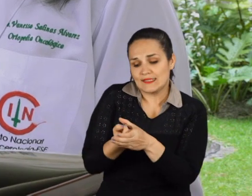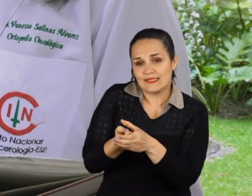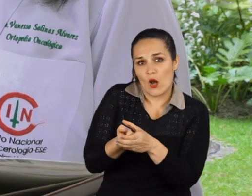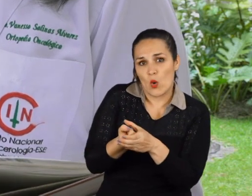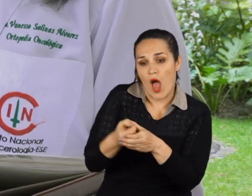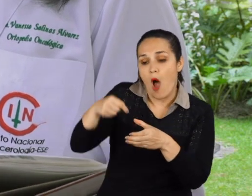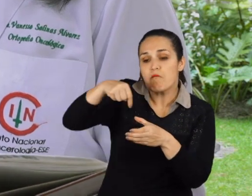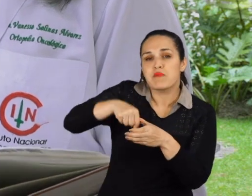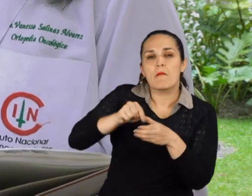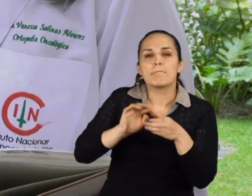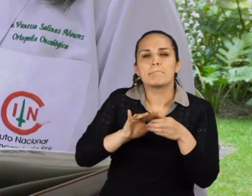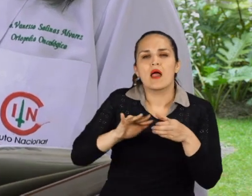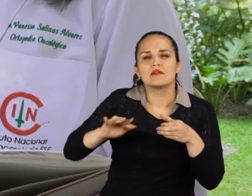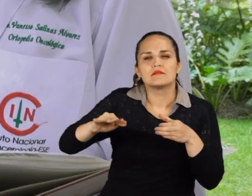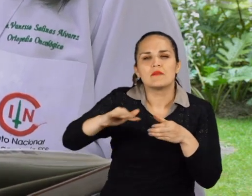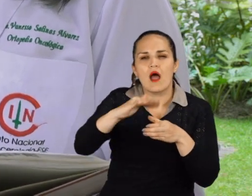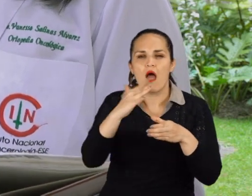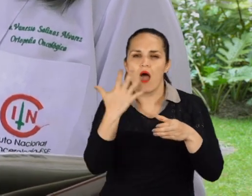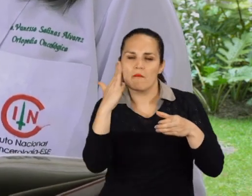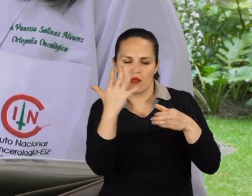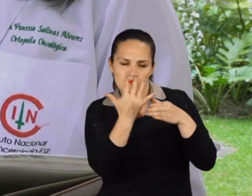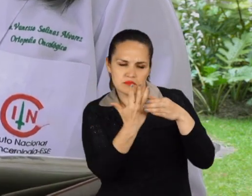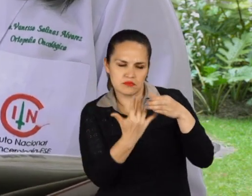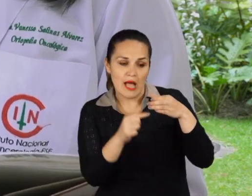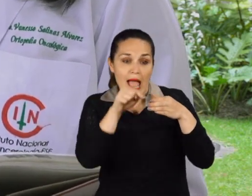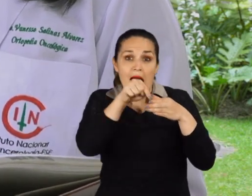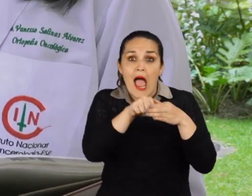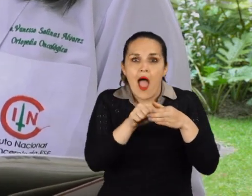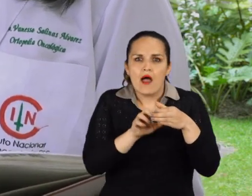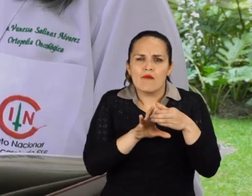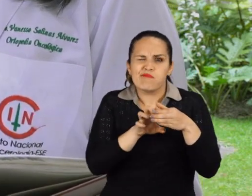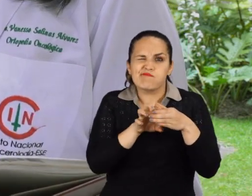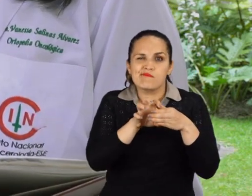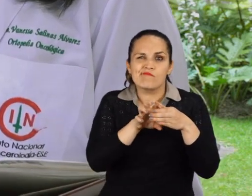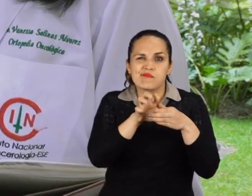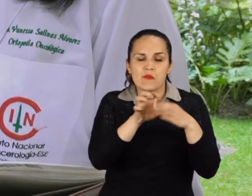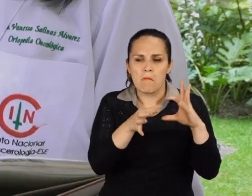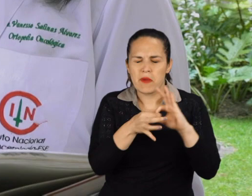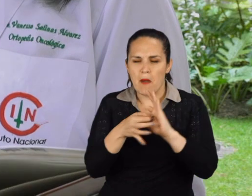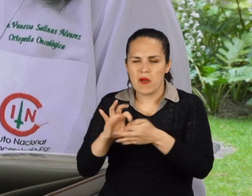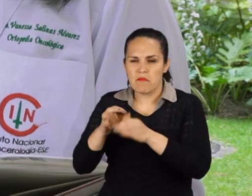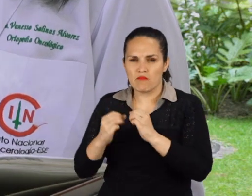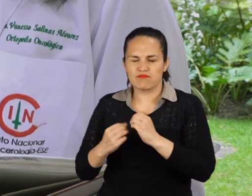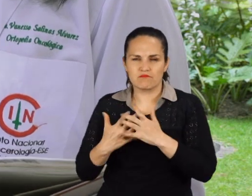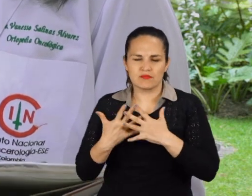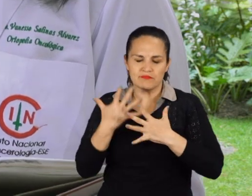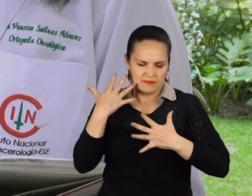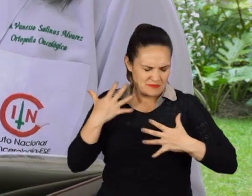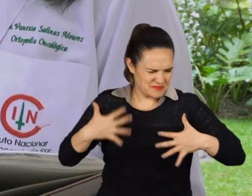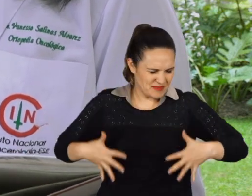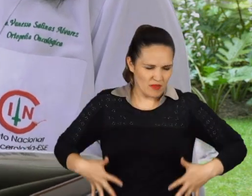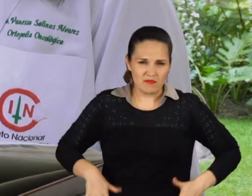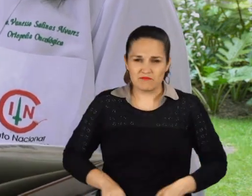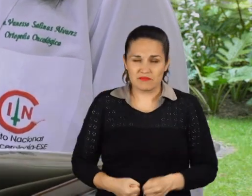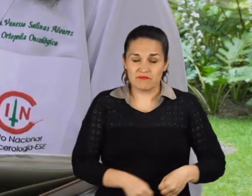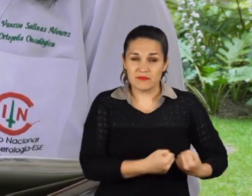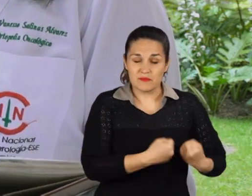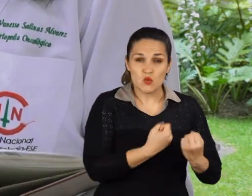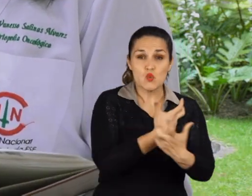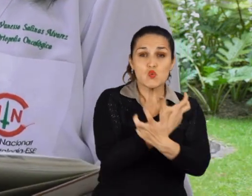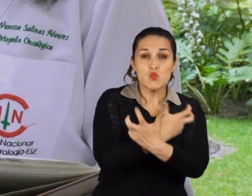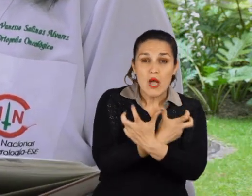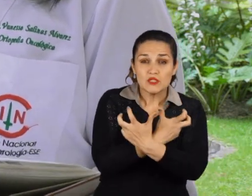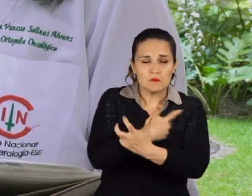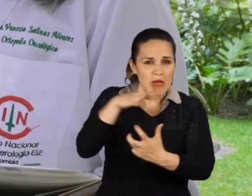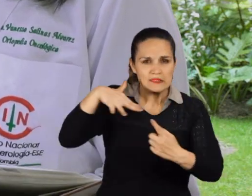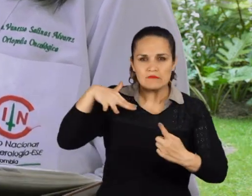tumorales plasmáticas que llegan y afectan el hueso y lo llegan a destruir, llegan a formar lesiones que fácilmente logra dolor y